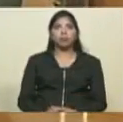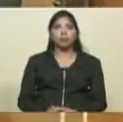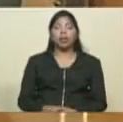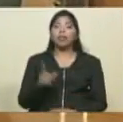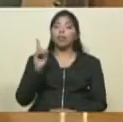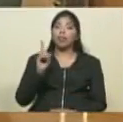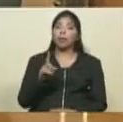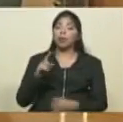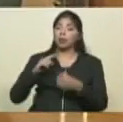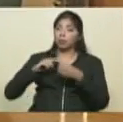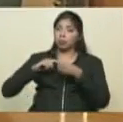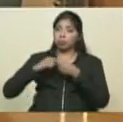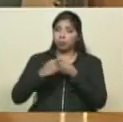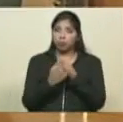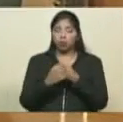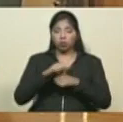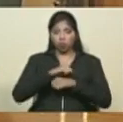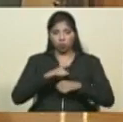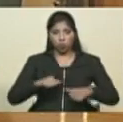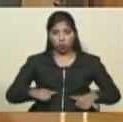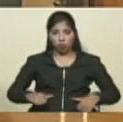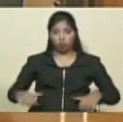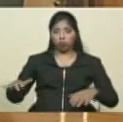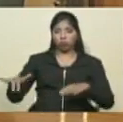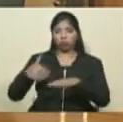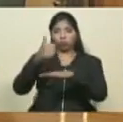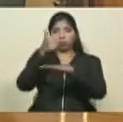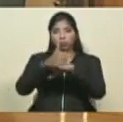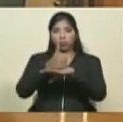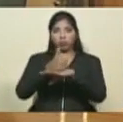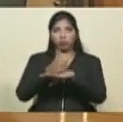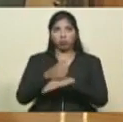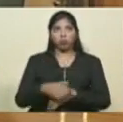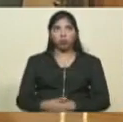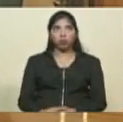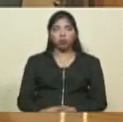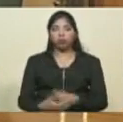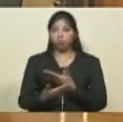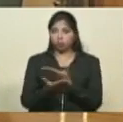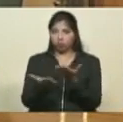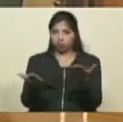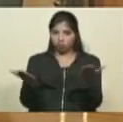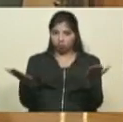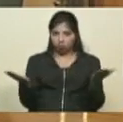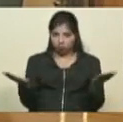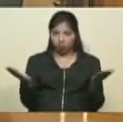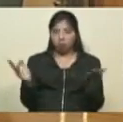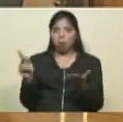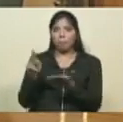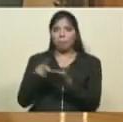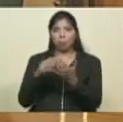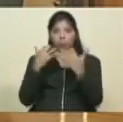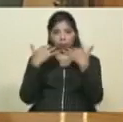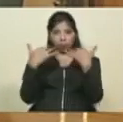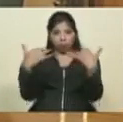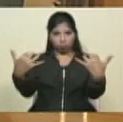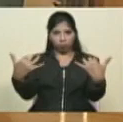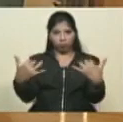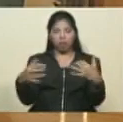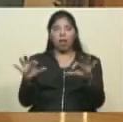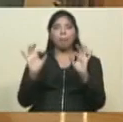miembros del alto mando de la Fuerza Armada Nacional Bolivariana, presentes en ocasión de esta sesión